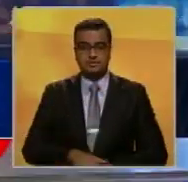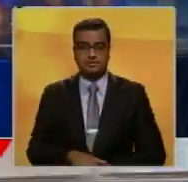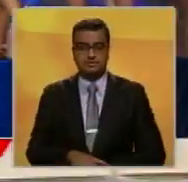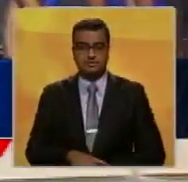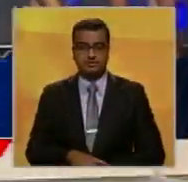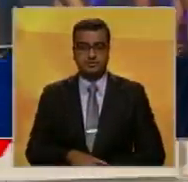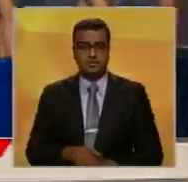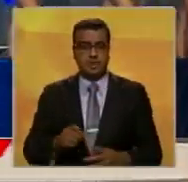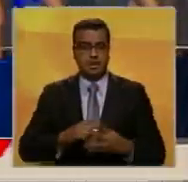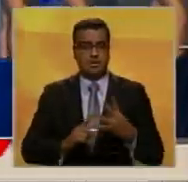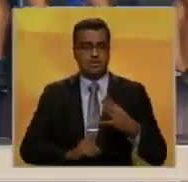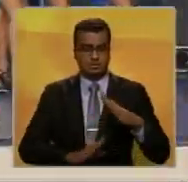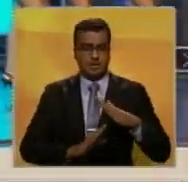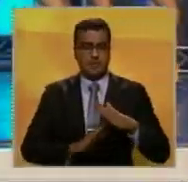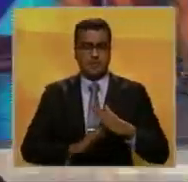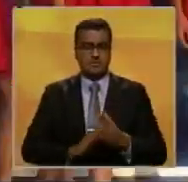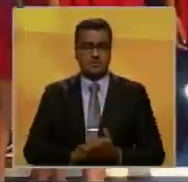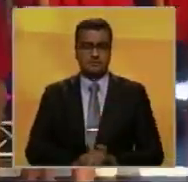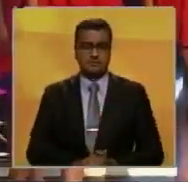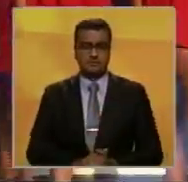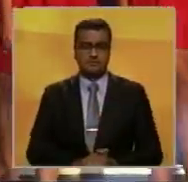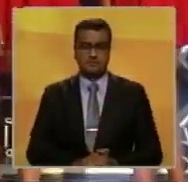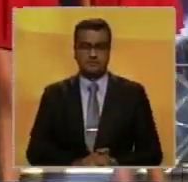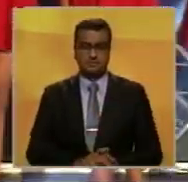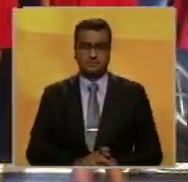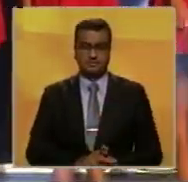se los contamos al regreso junto a Carielis Cuadros.